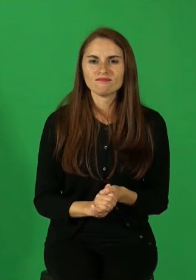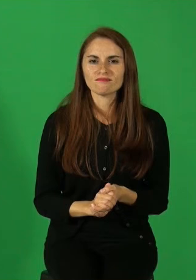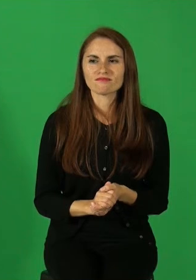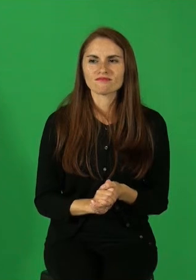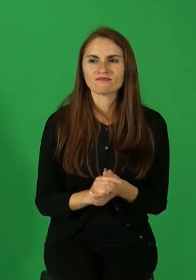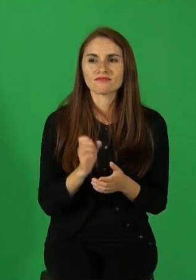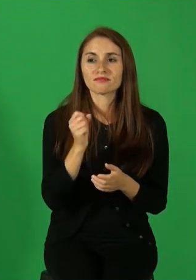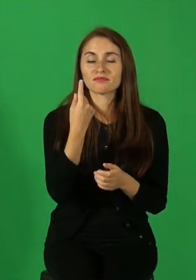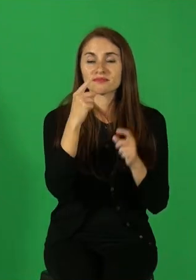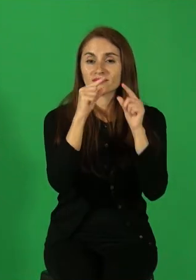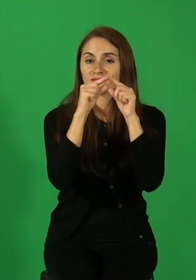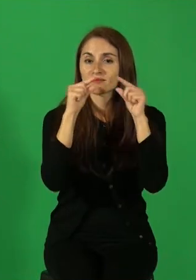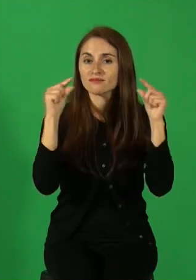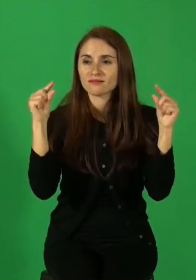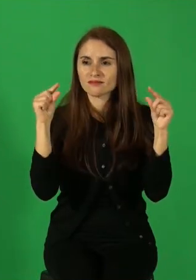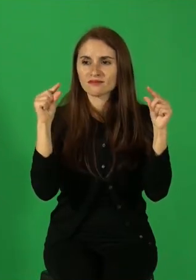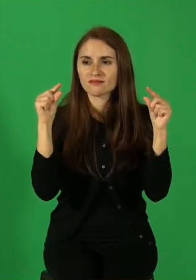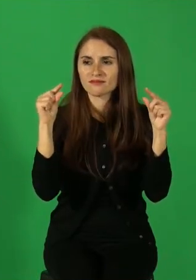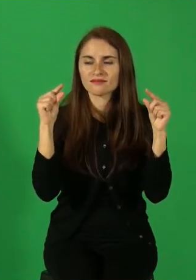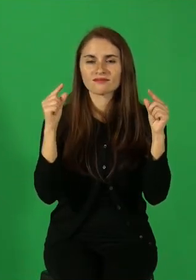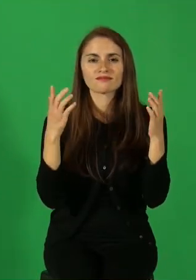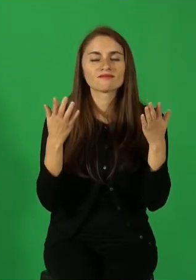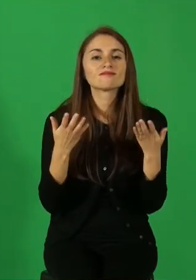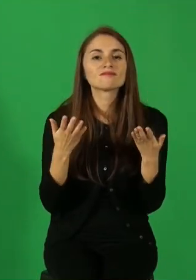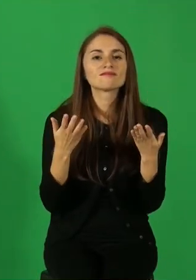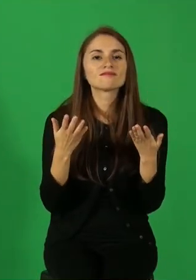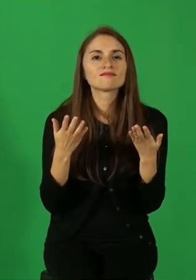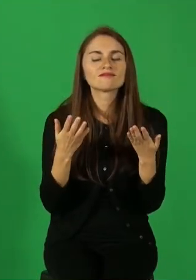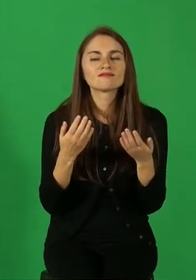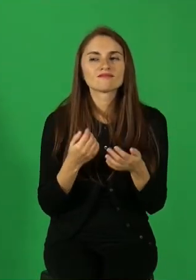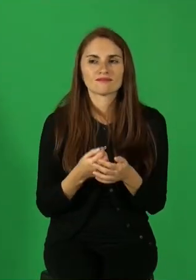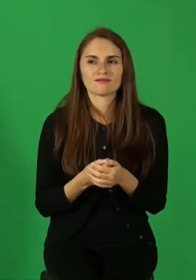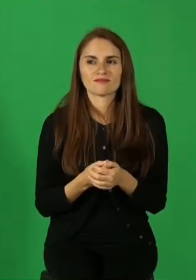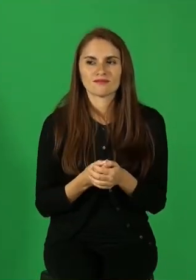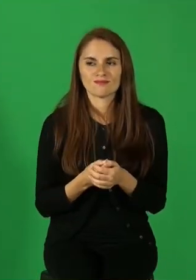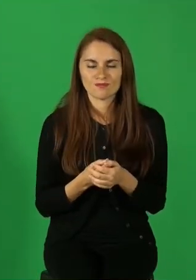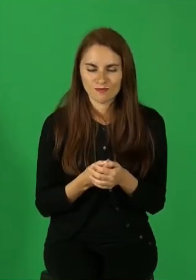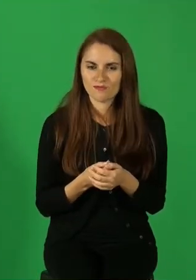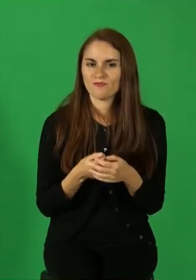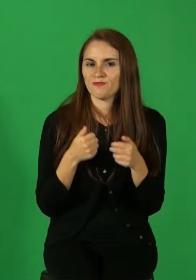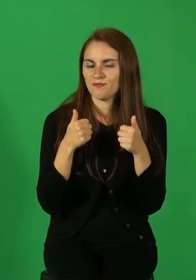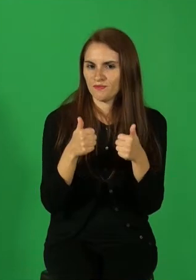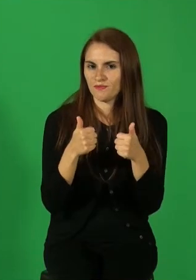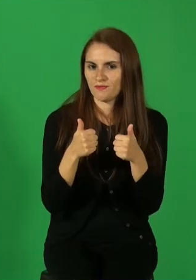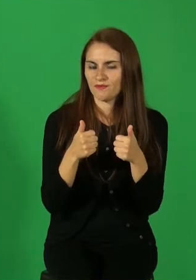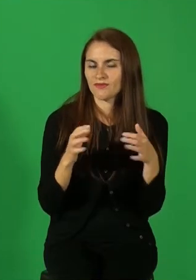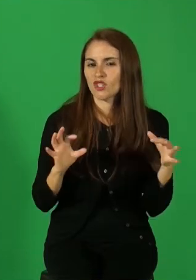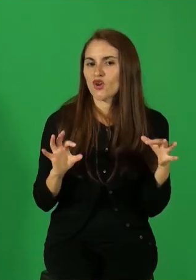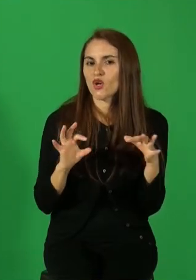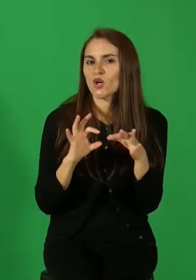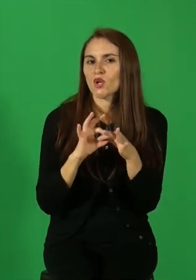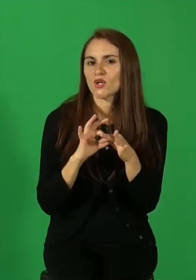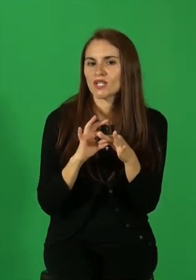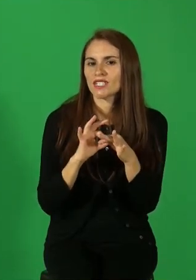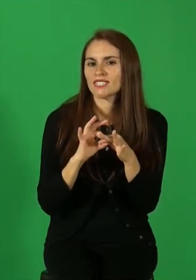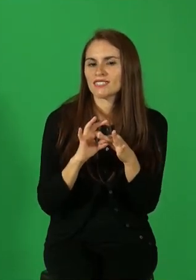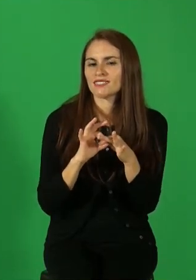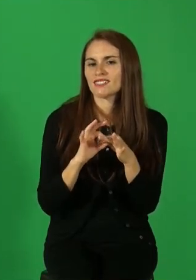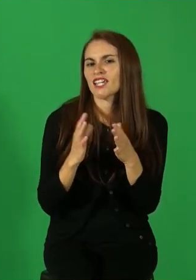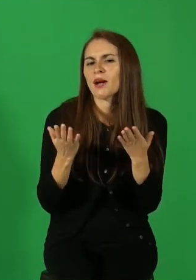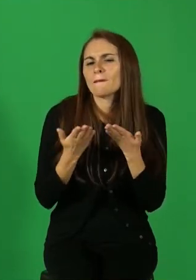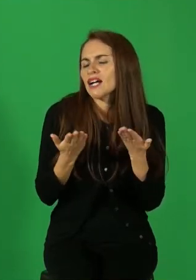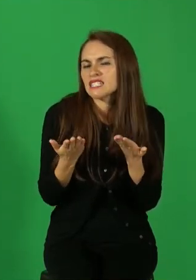primera oración para que se dé el otro? Muy bien, un conector de